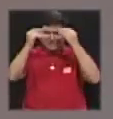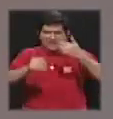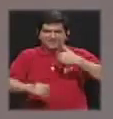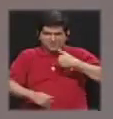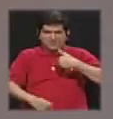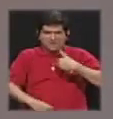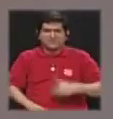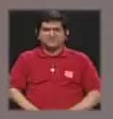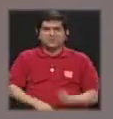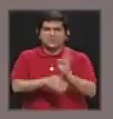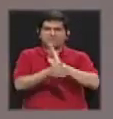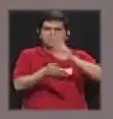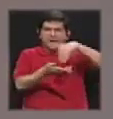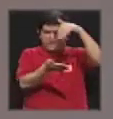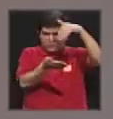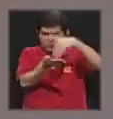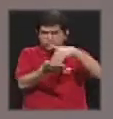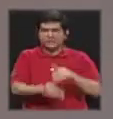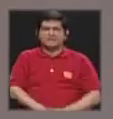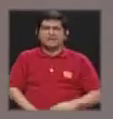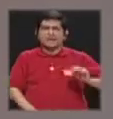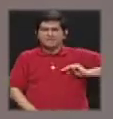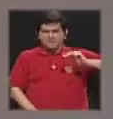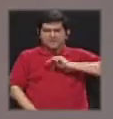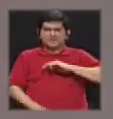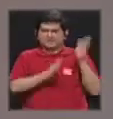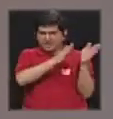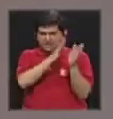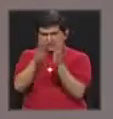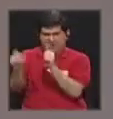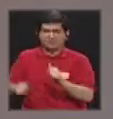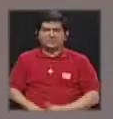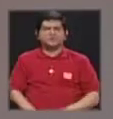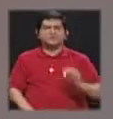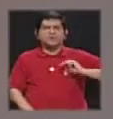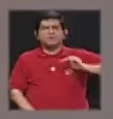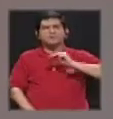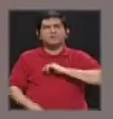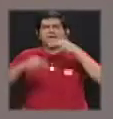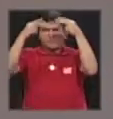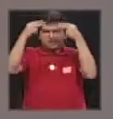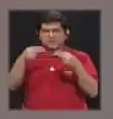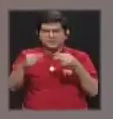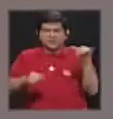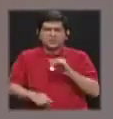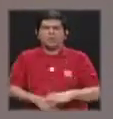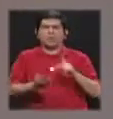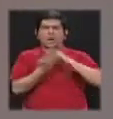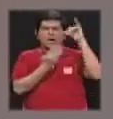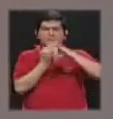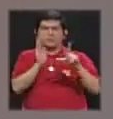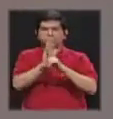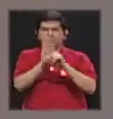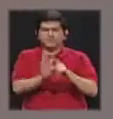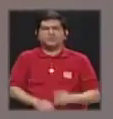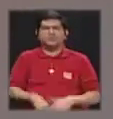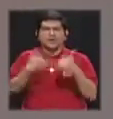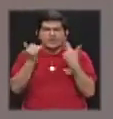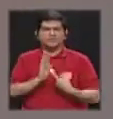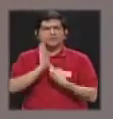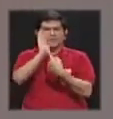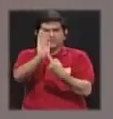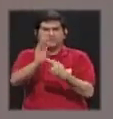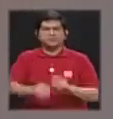fue la información del Banco Central, del Mideplan y del Ministerio de Hacienda, así como el proyecto de ley que fue presentado,